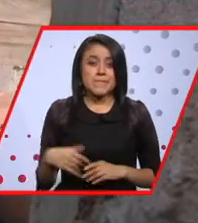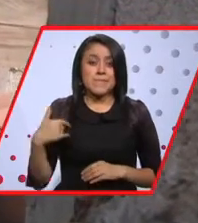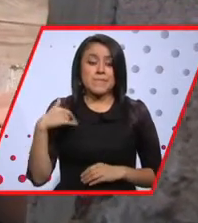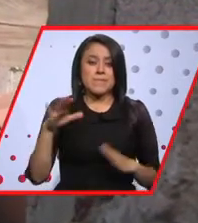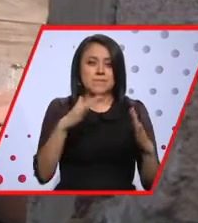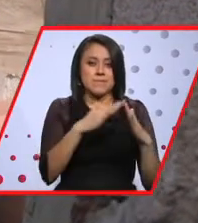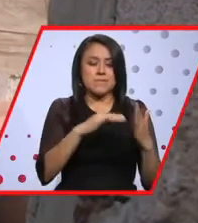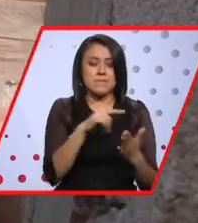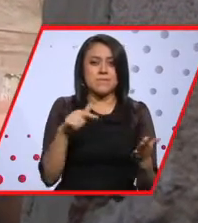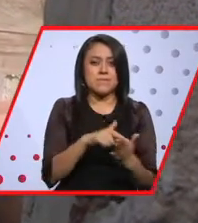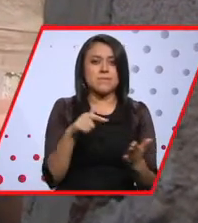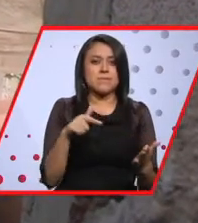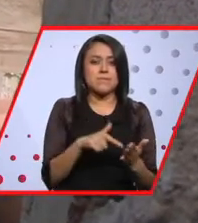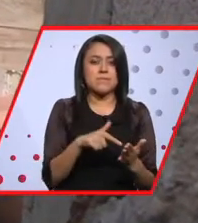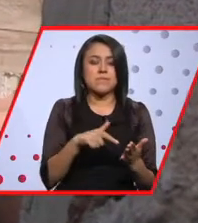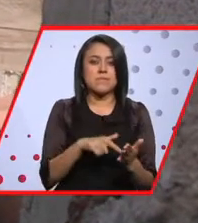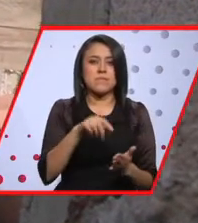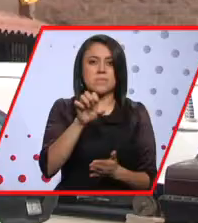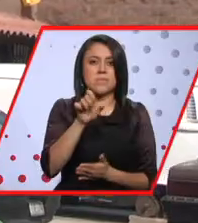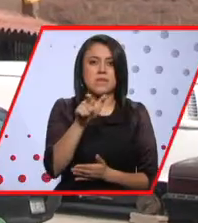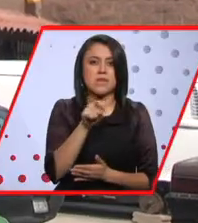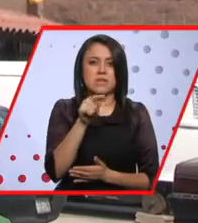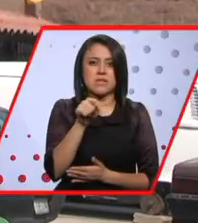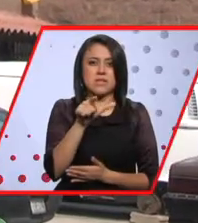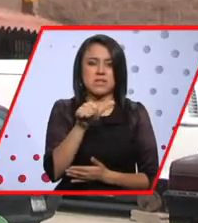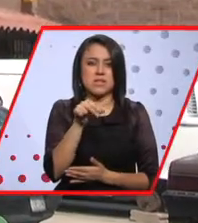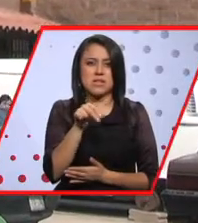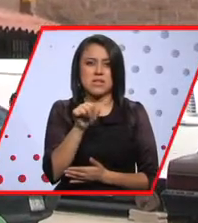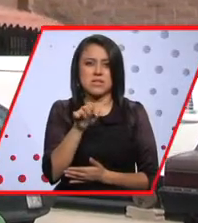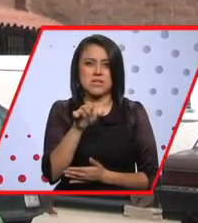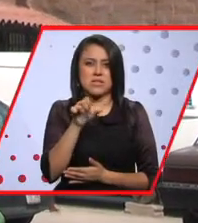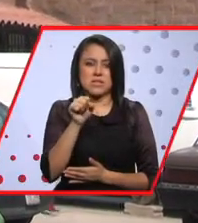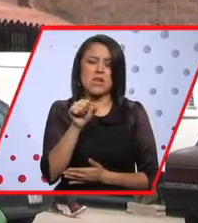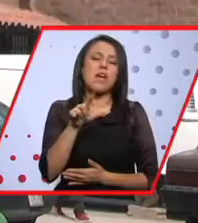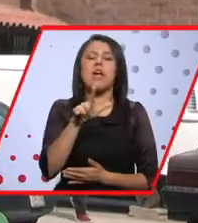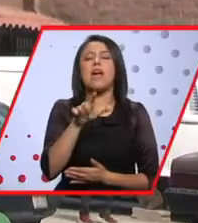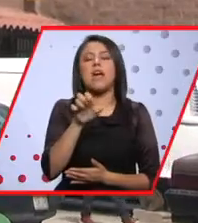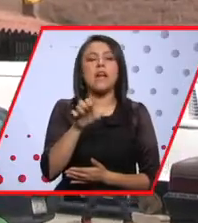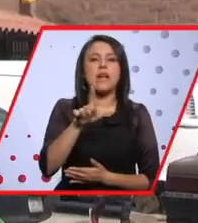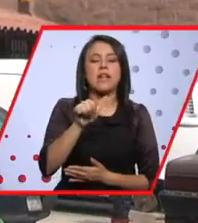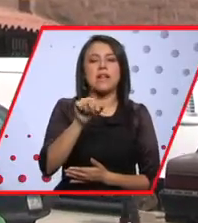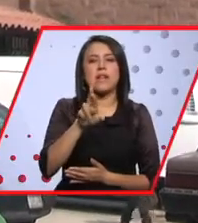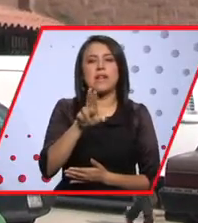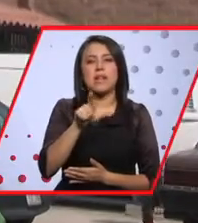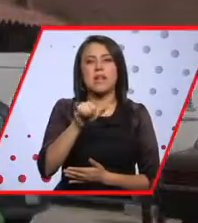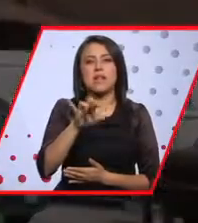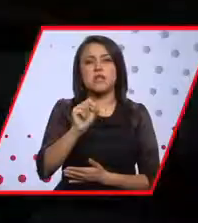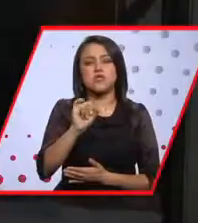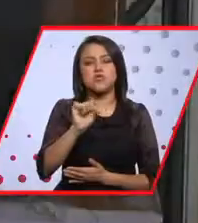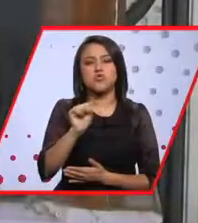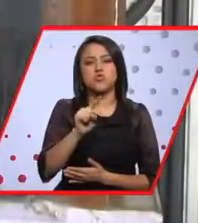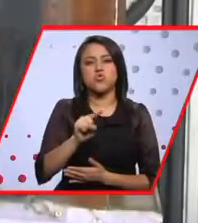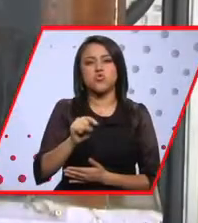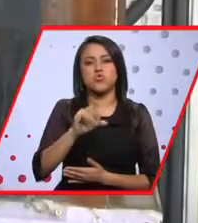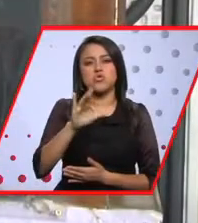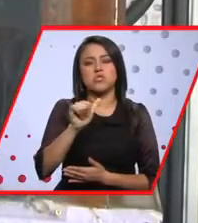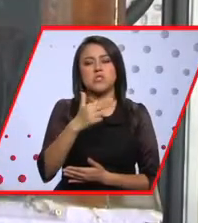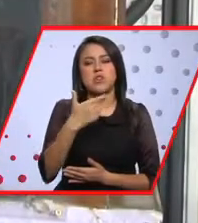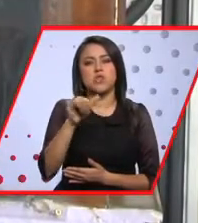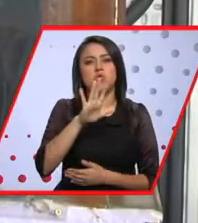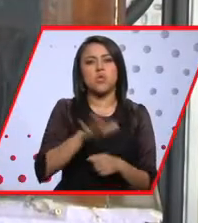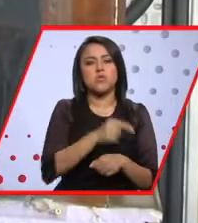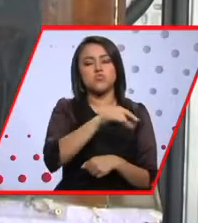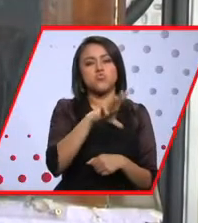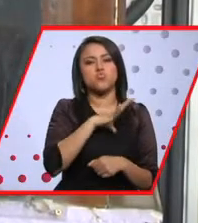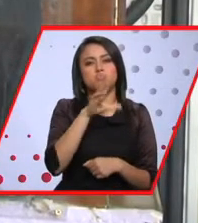Habitante de la unidad habitacional Ex Lienzo Charro. Con las paredes, el techo de estas casas es de unicel. Debido al daño progresivo que